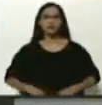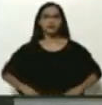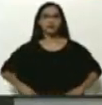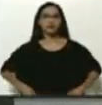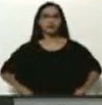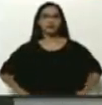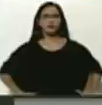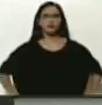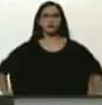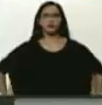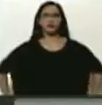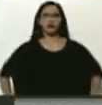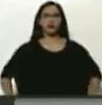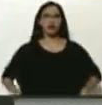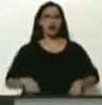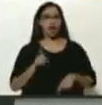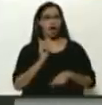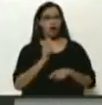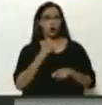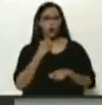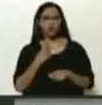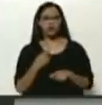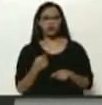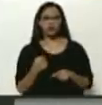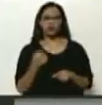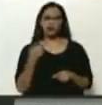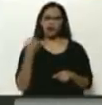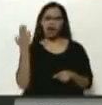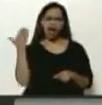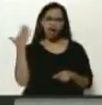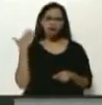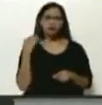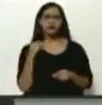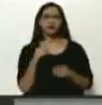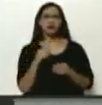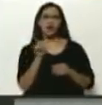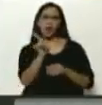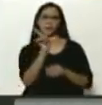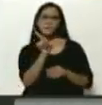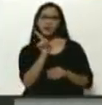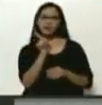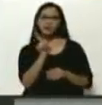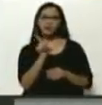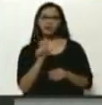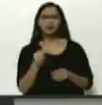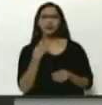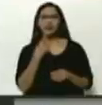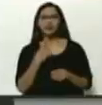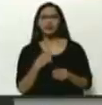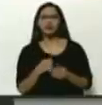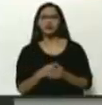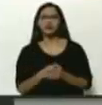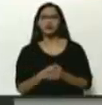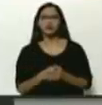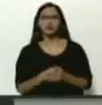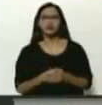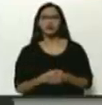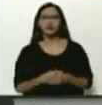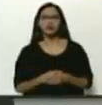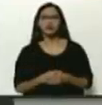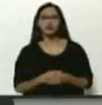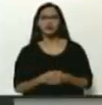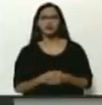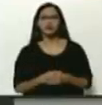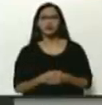Hay uno por ahí que una vez en el partido dijo que el ministerio donde él estaba era muy burocrático.